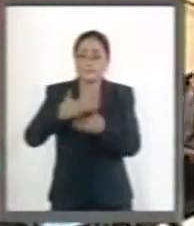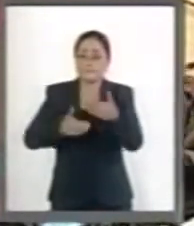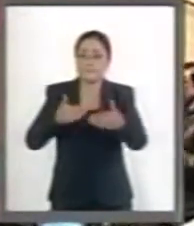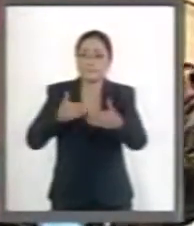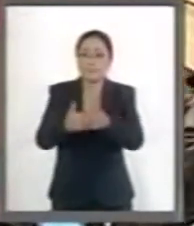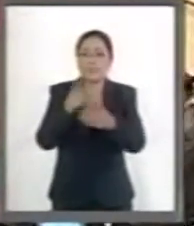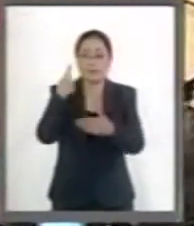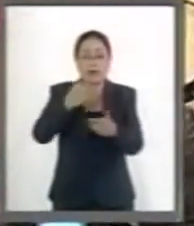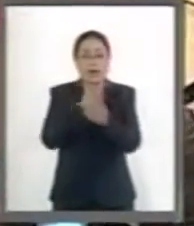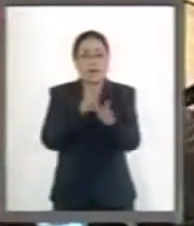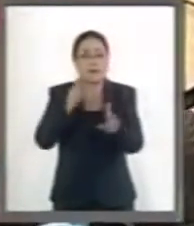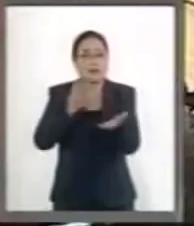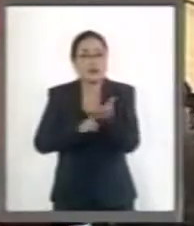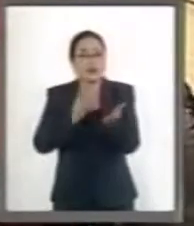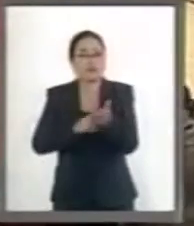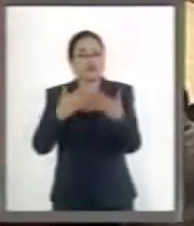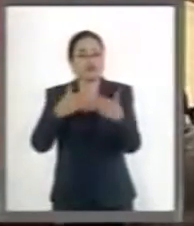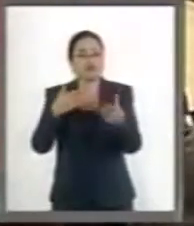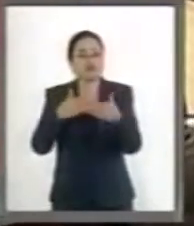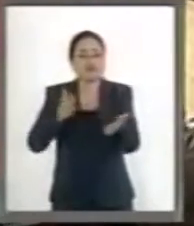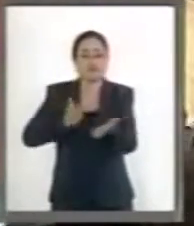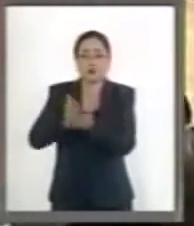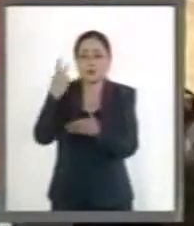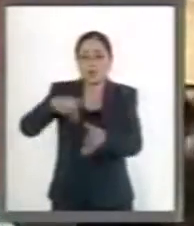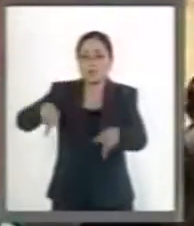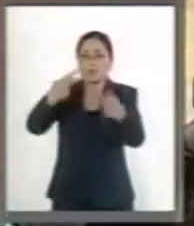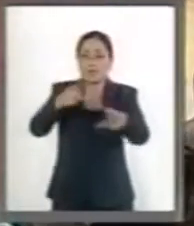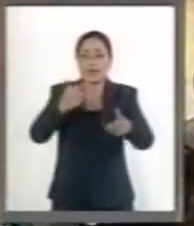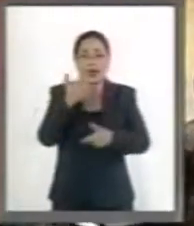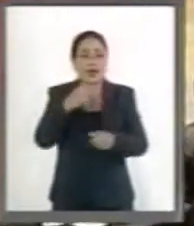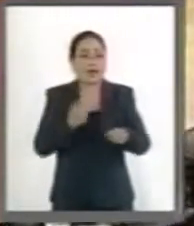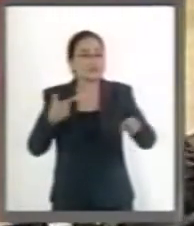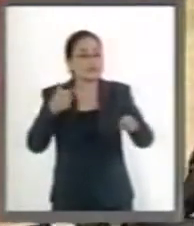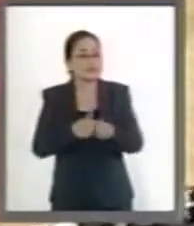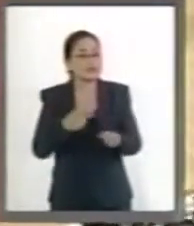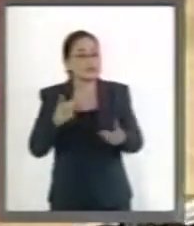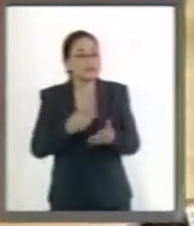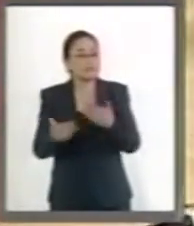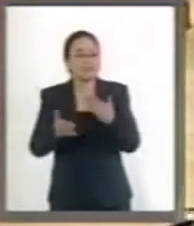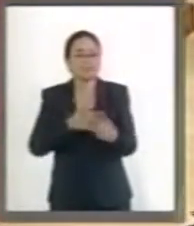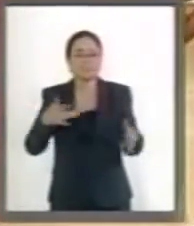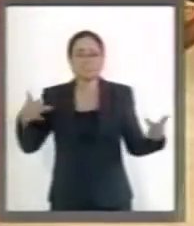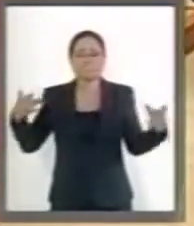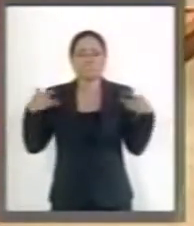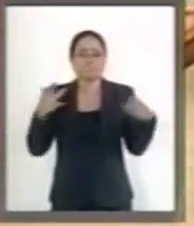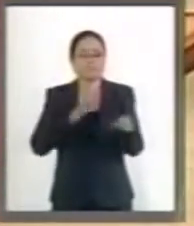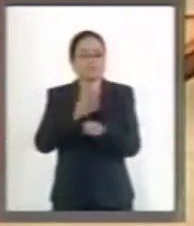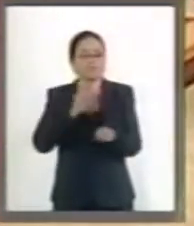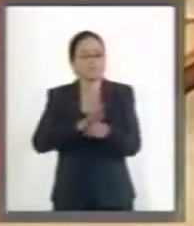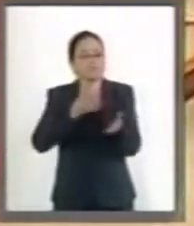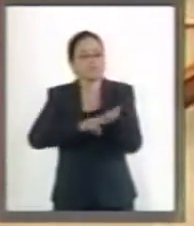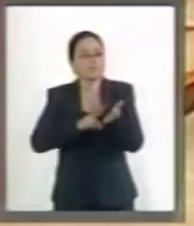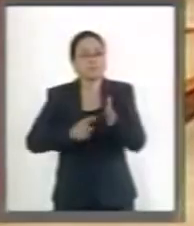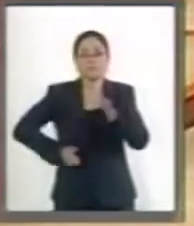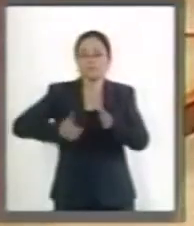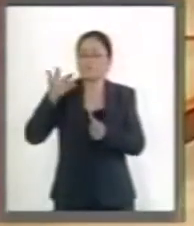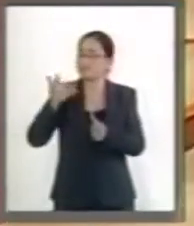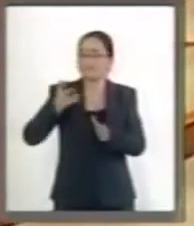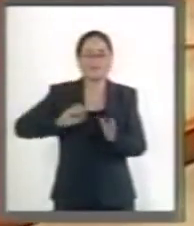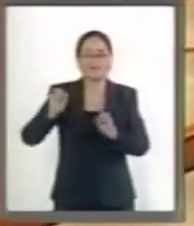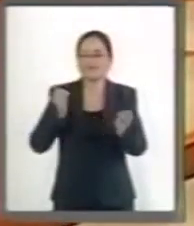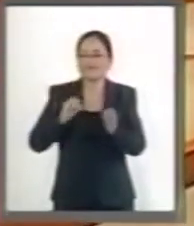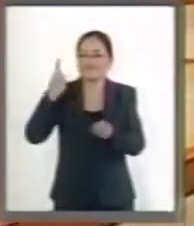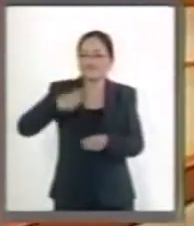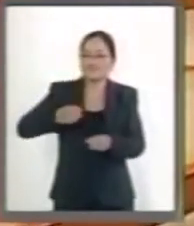la liberalización del mercado de las gasolinas para lavarse las manos de los gasolinazos y para asegurar el